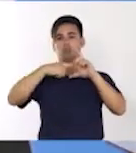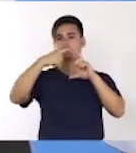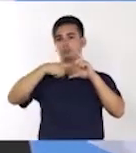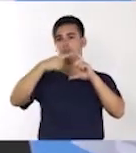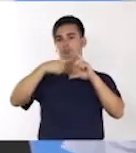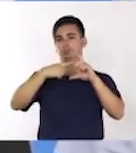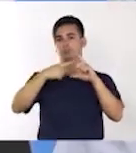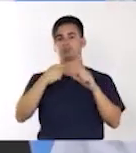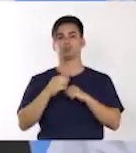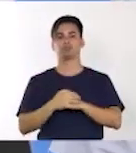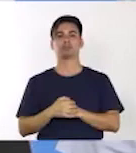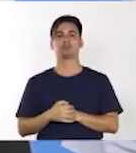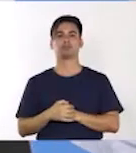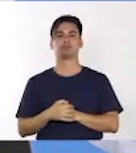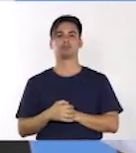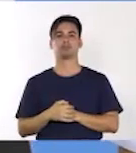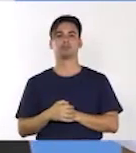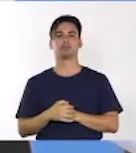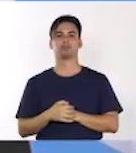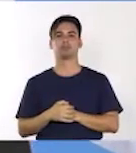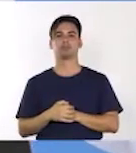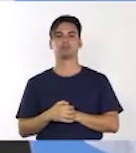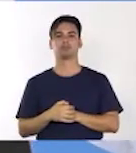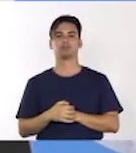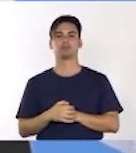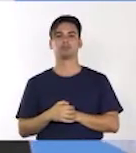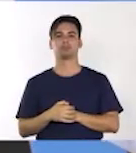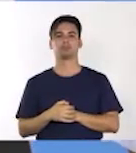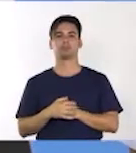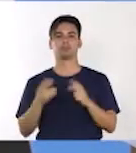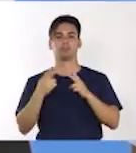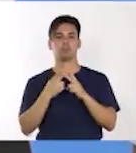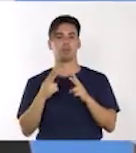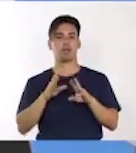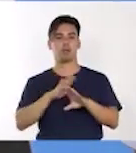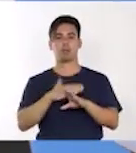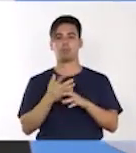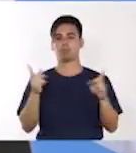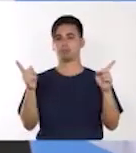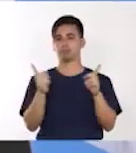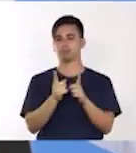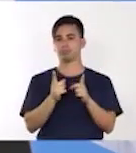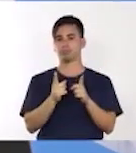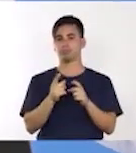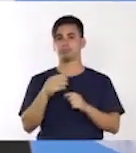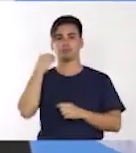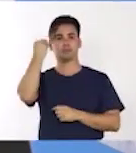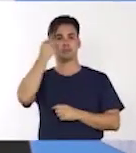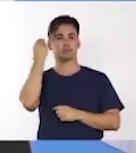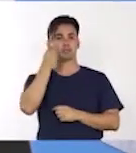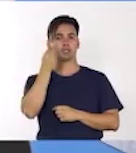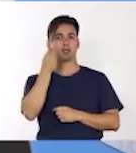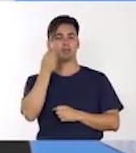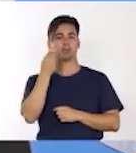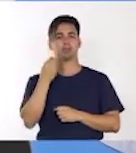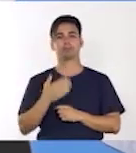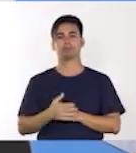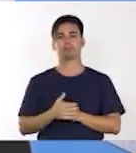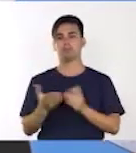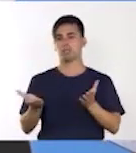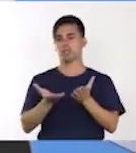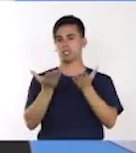complejo de conocimientos que nos llevaron a concluir que el desarrollo del